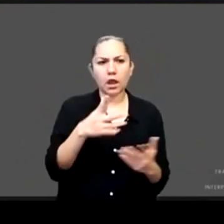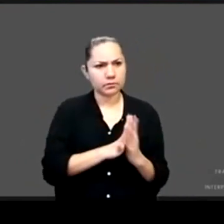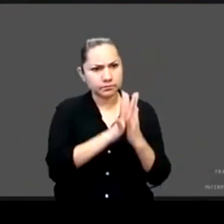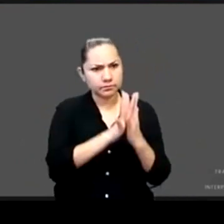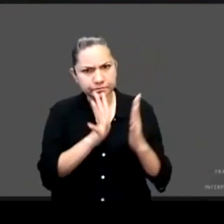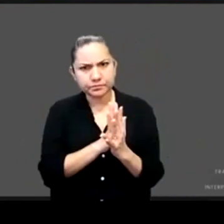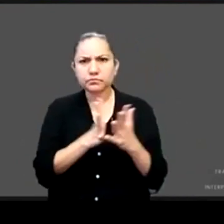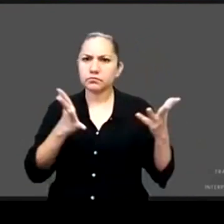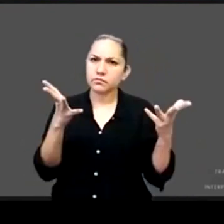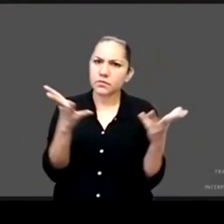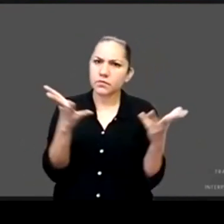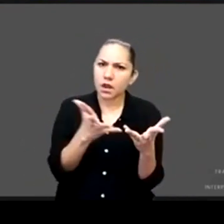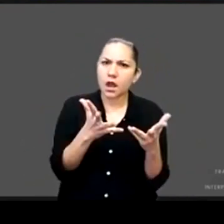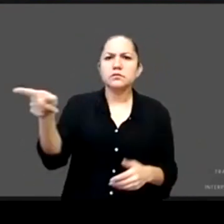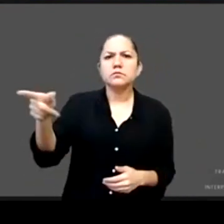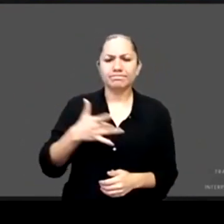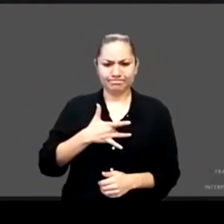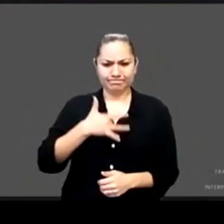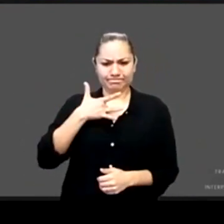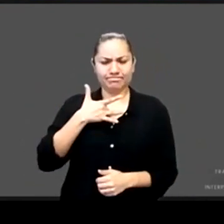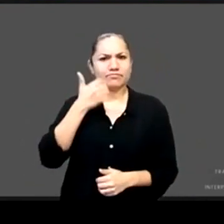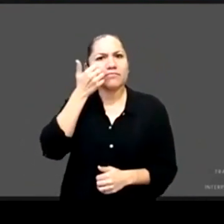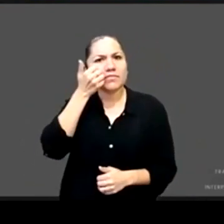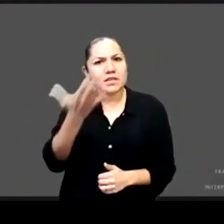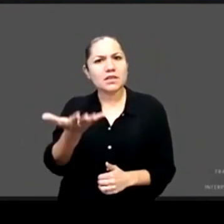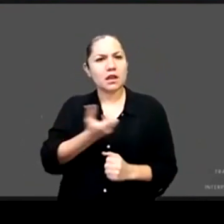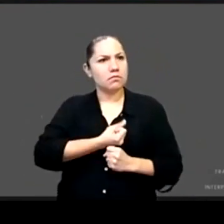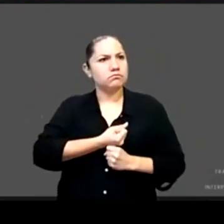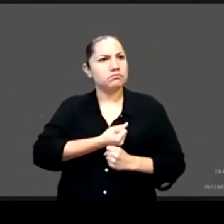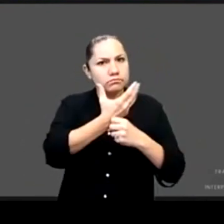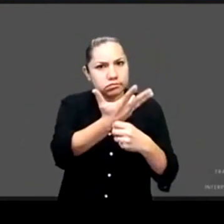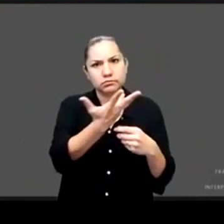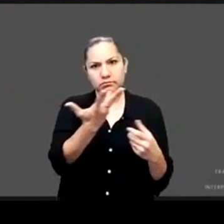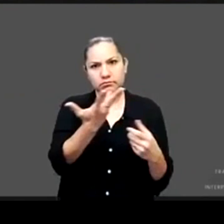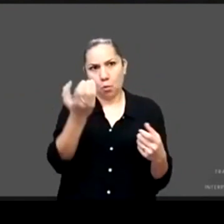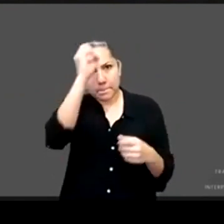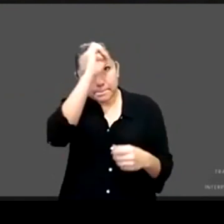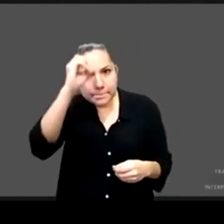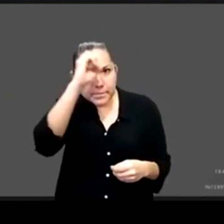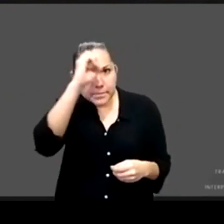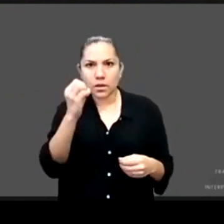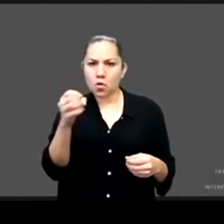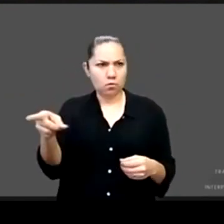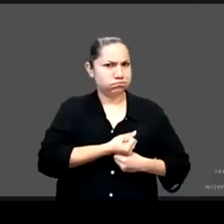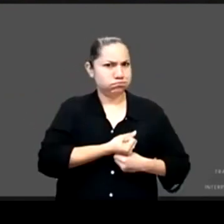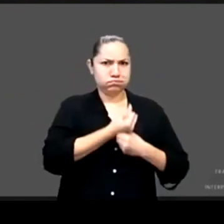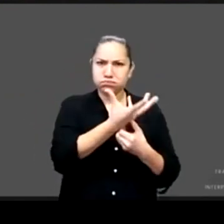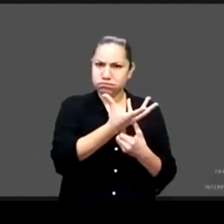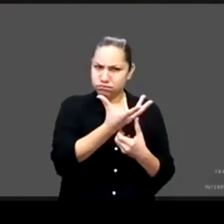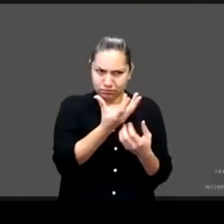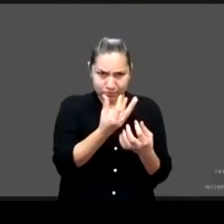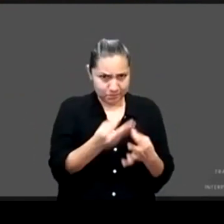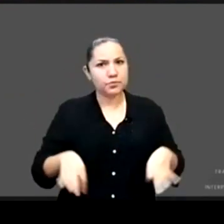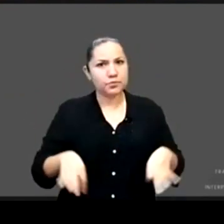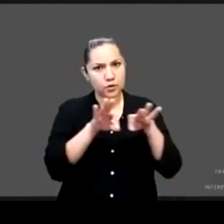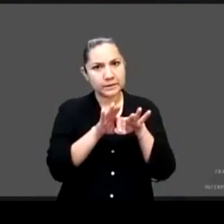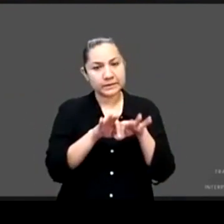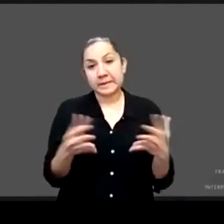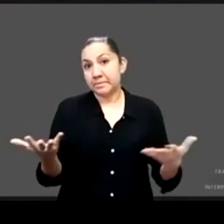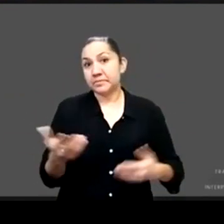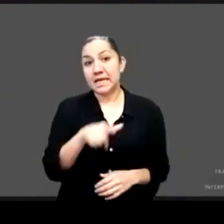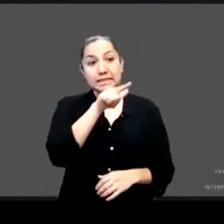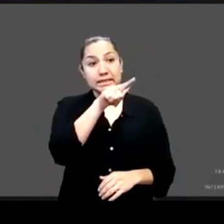replicar lo que ellos construyan y lo importante que es que opinen y que se expresen. Felicidades por los 17,000